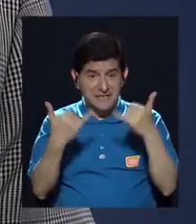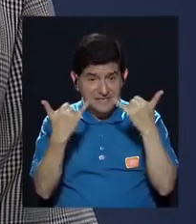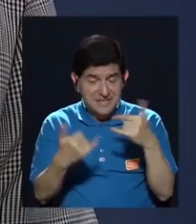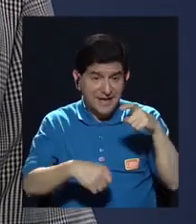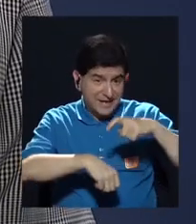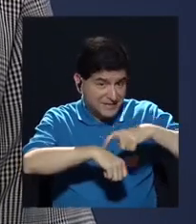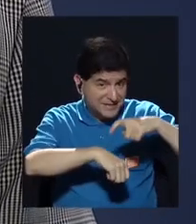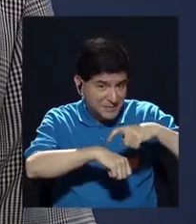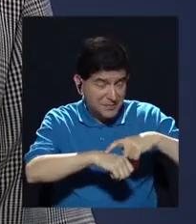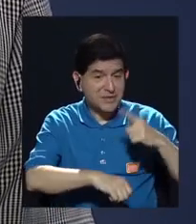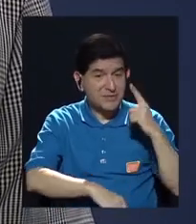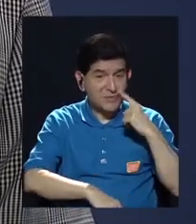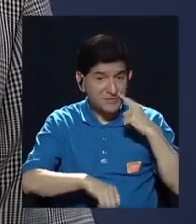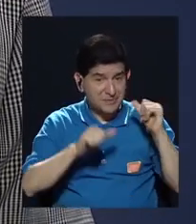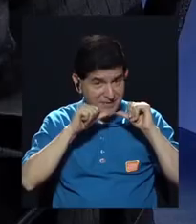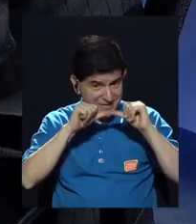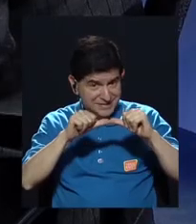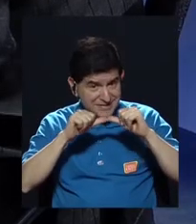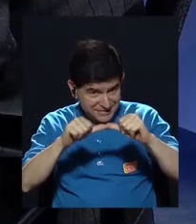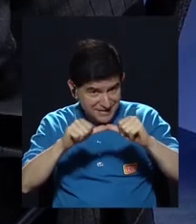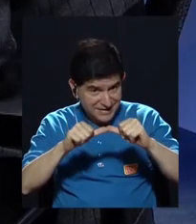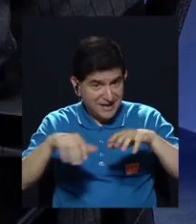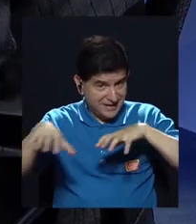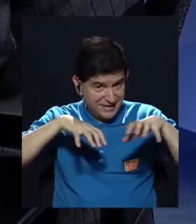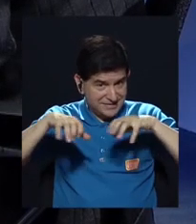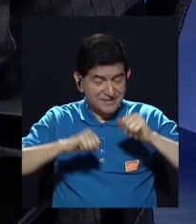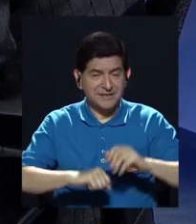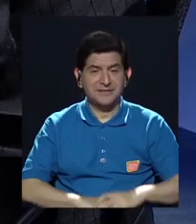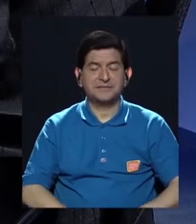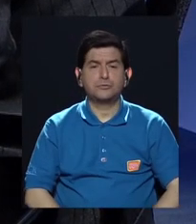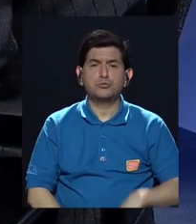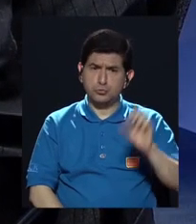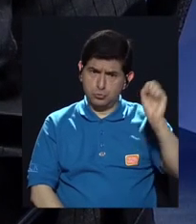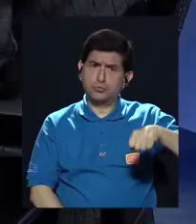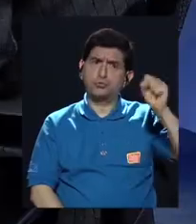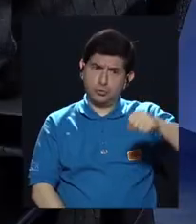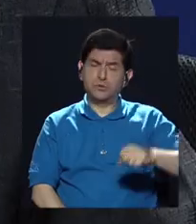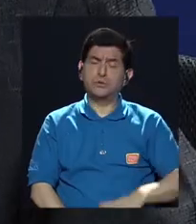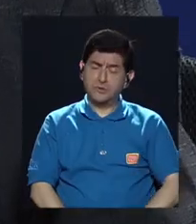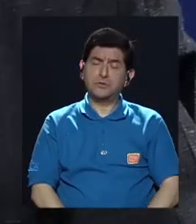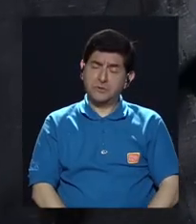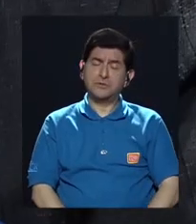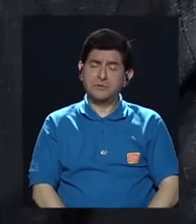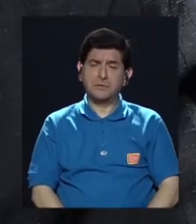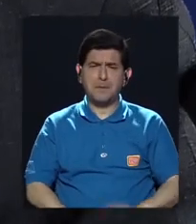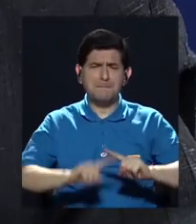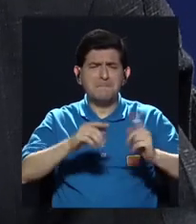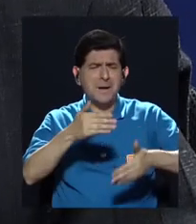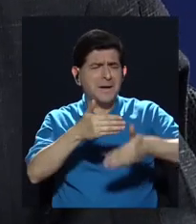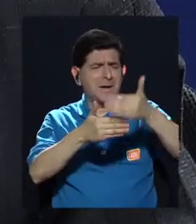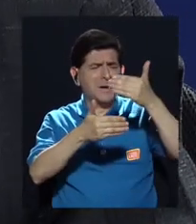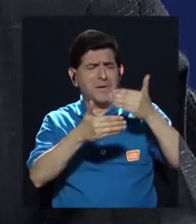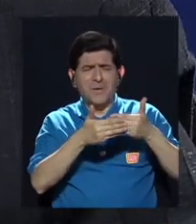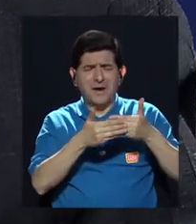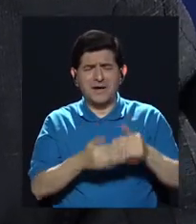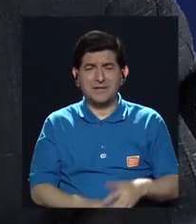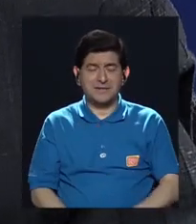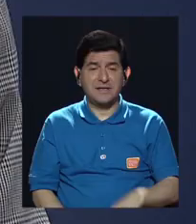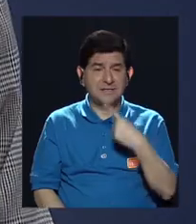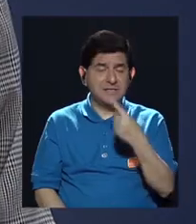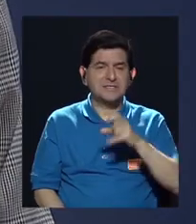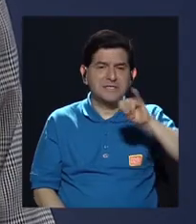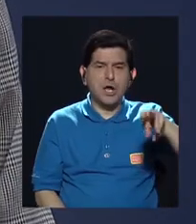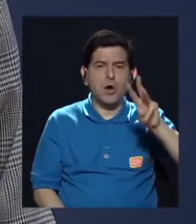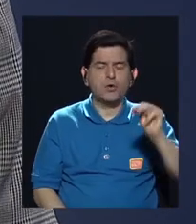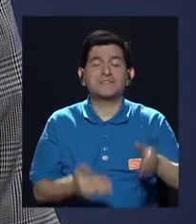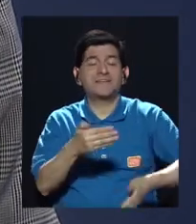seguía estando en ese menjunje de actuaciones también. Sí, sí, sí, claro. Sí. Pero don Manuel, se refiere don